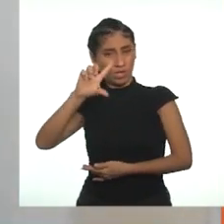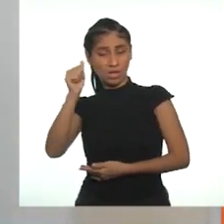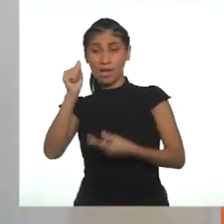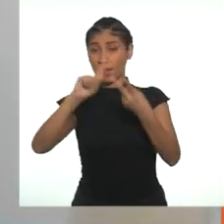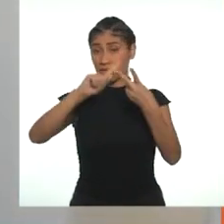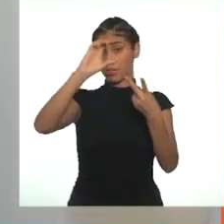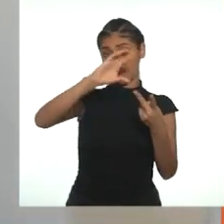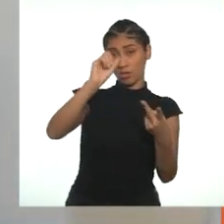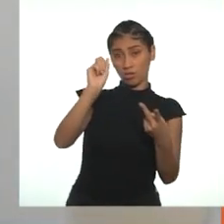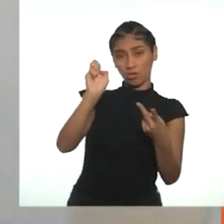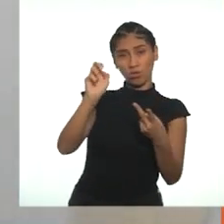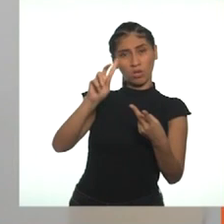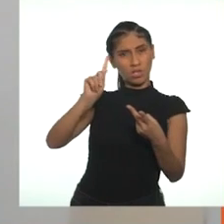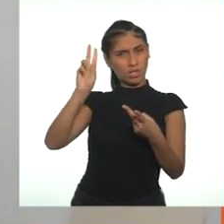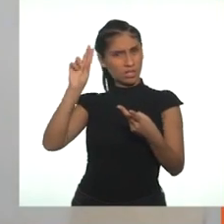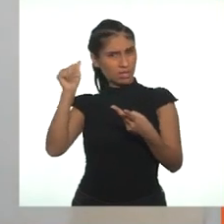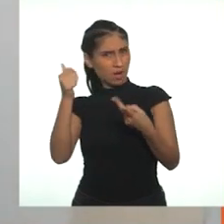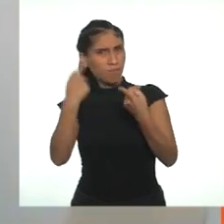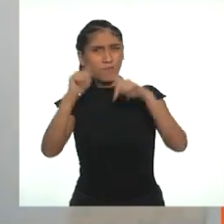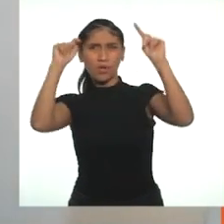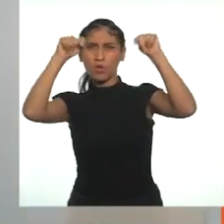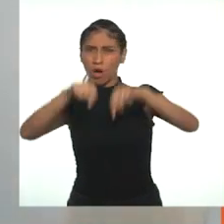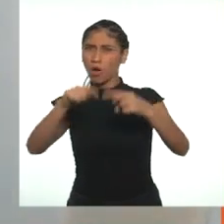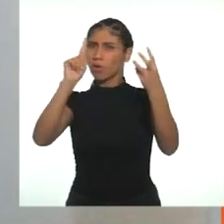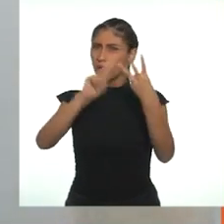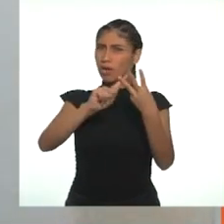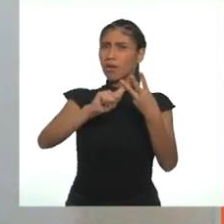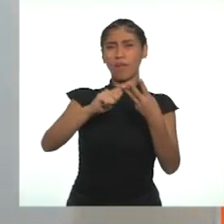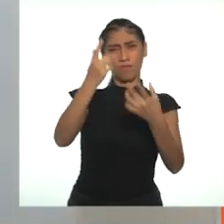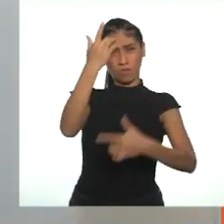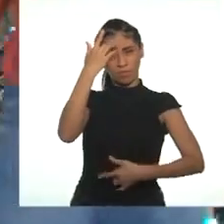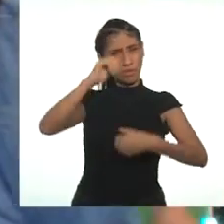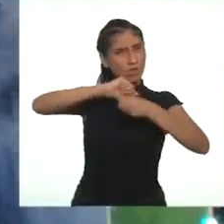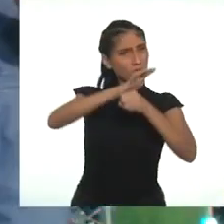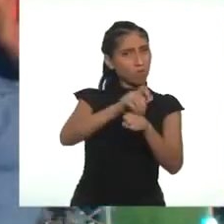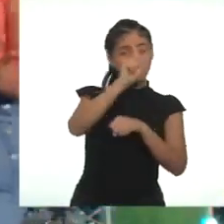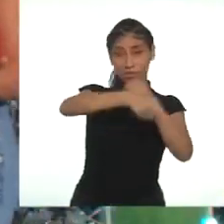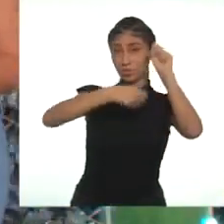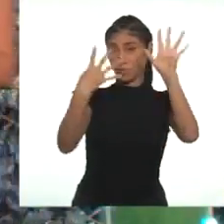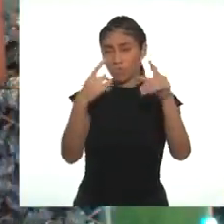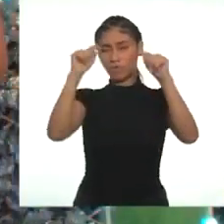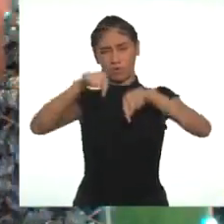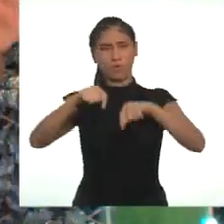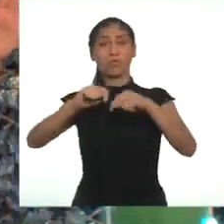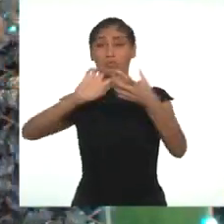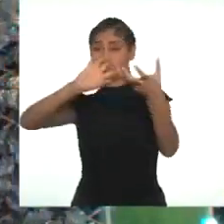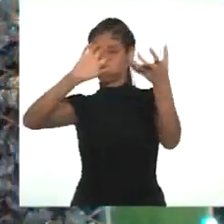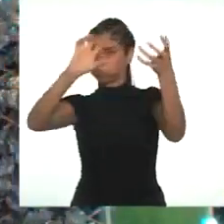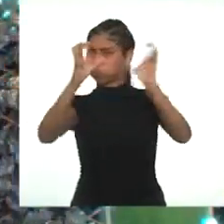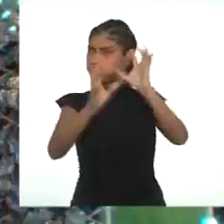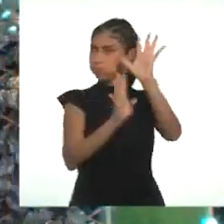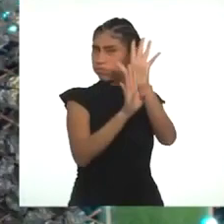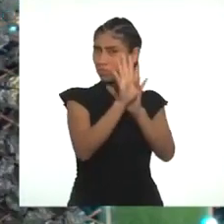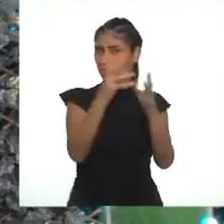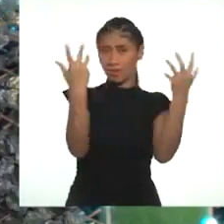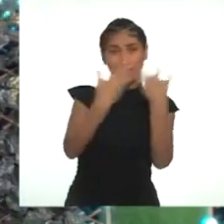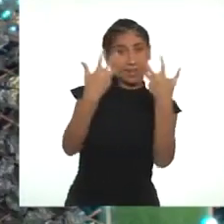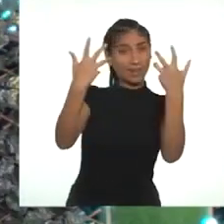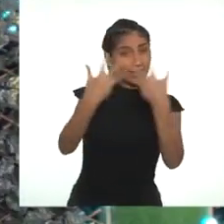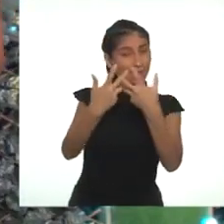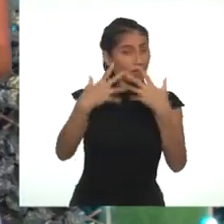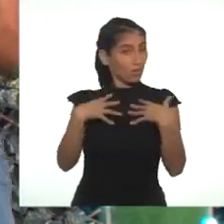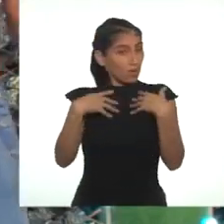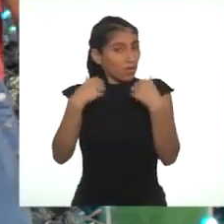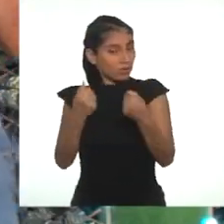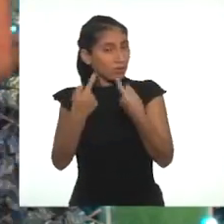que fueron superadas, pero ahora tenemos el COVID-19. Hoy hemos logrado grandes avances en materia de medicina y